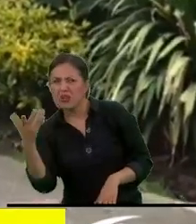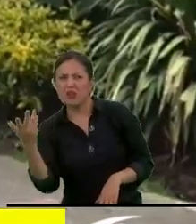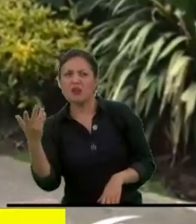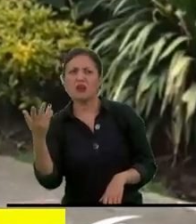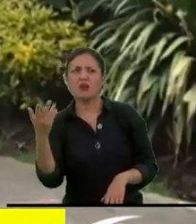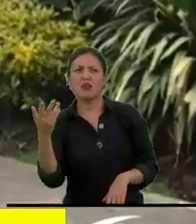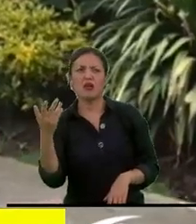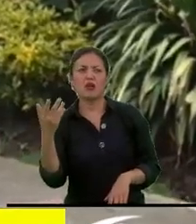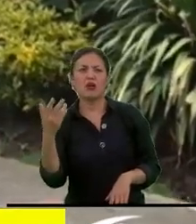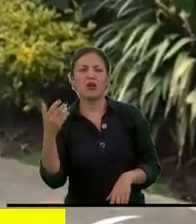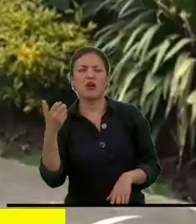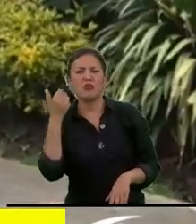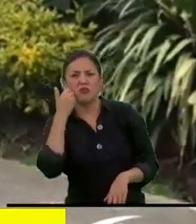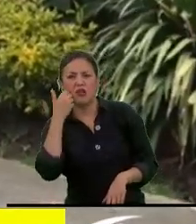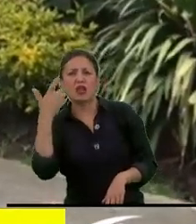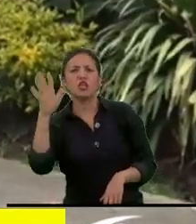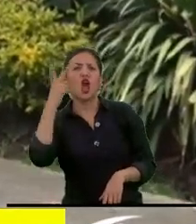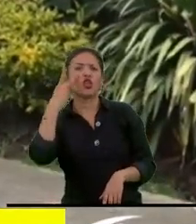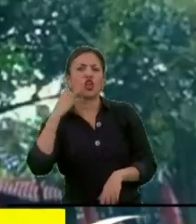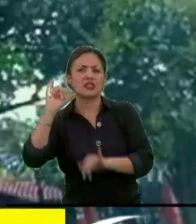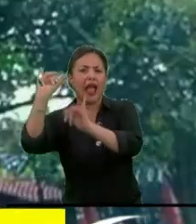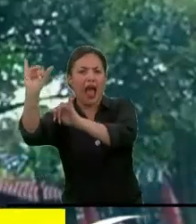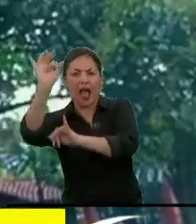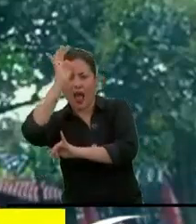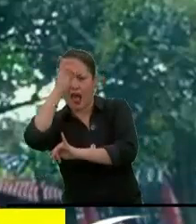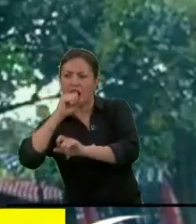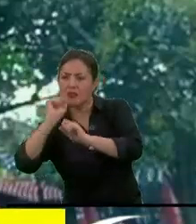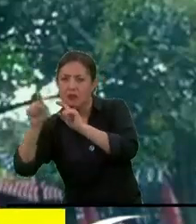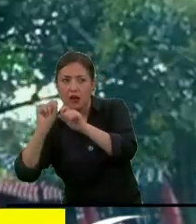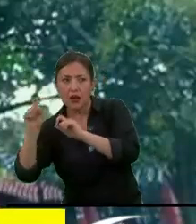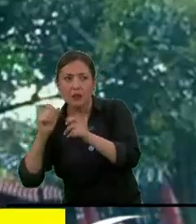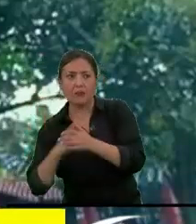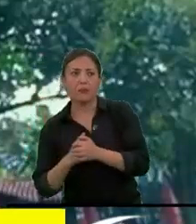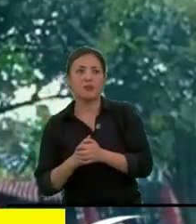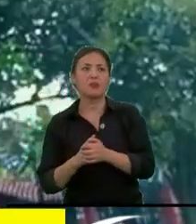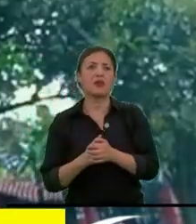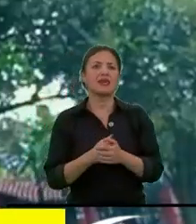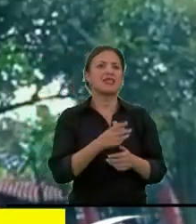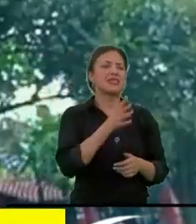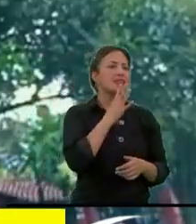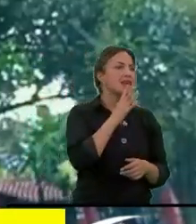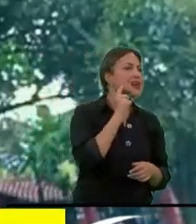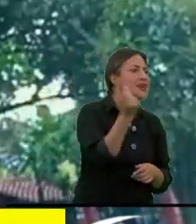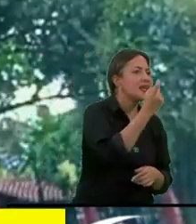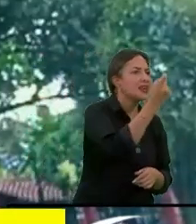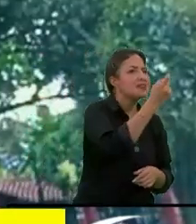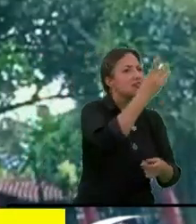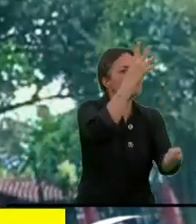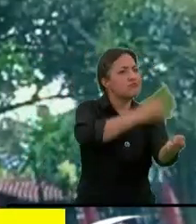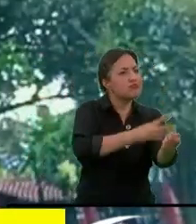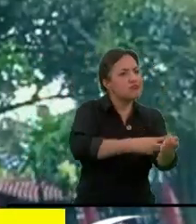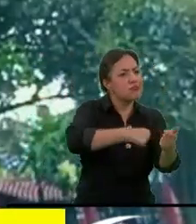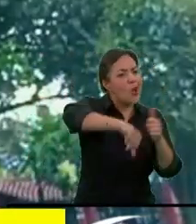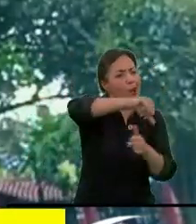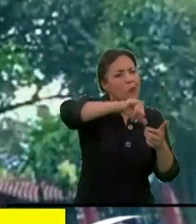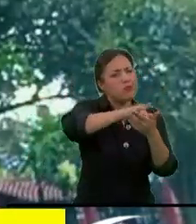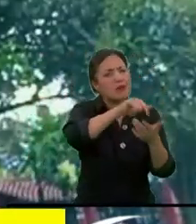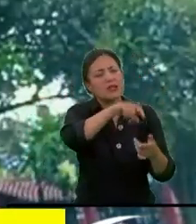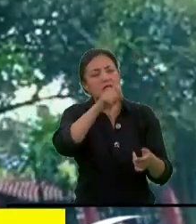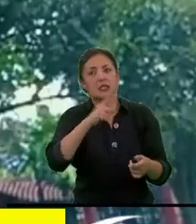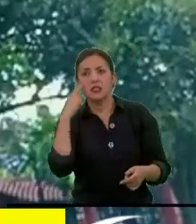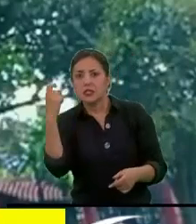que ya llevaba 2 días en la clínica. Al encontrar quien hiciera este proceso de la transfusión, pues no fue